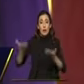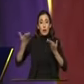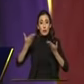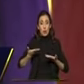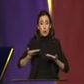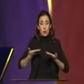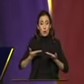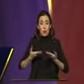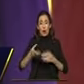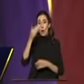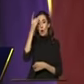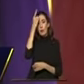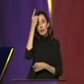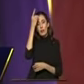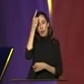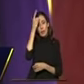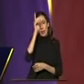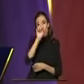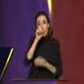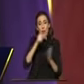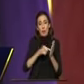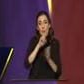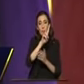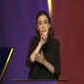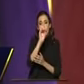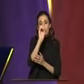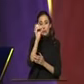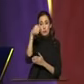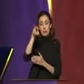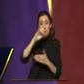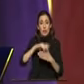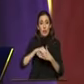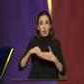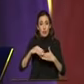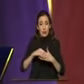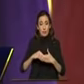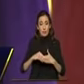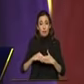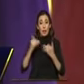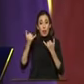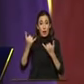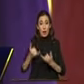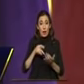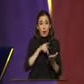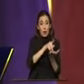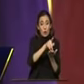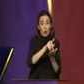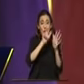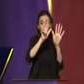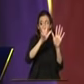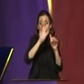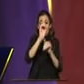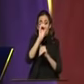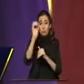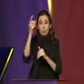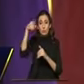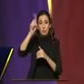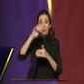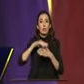herencia una deuda impaga de 1.200 millones de dólares, de la que ya hemos cancelado 800